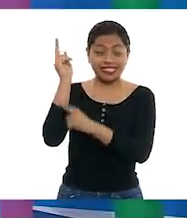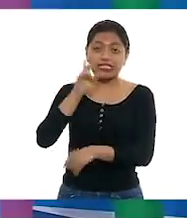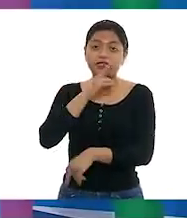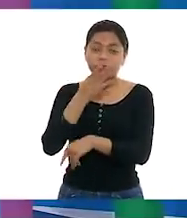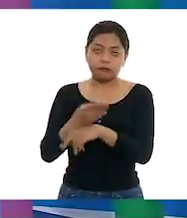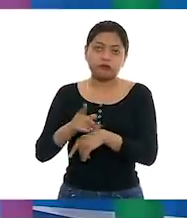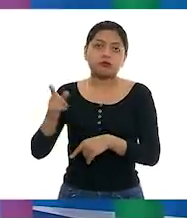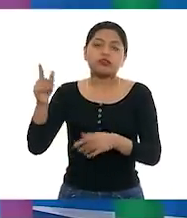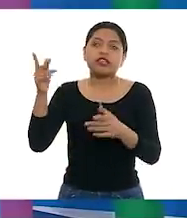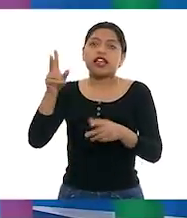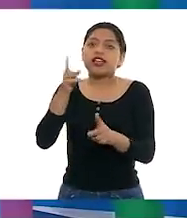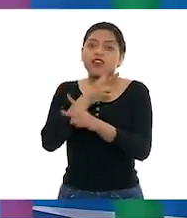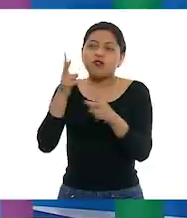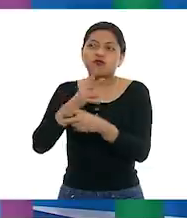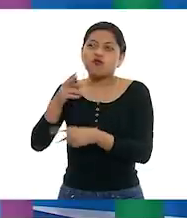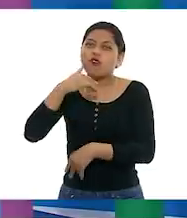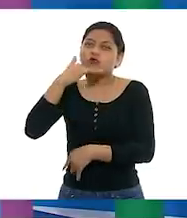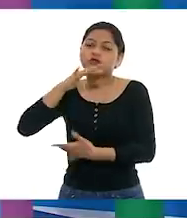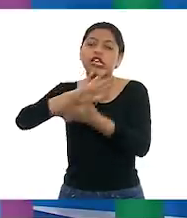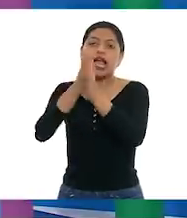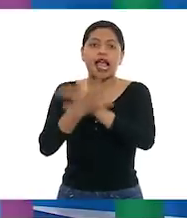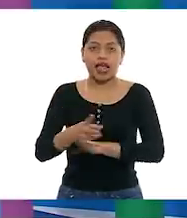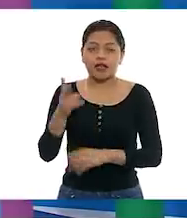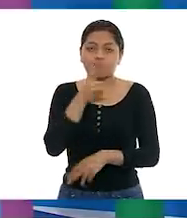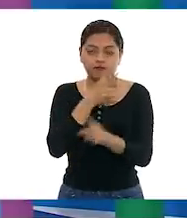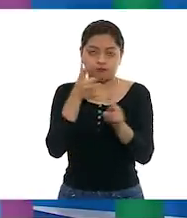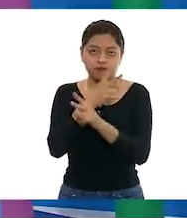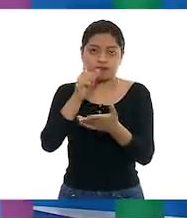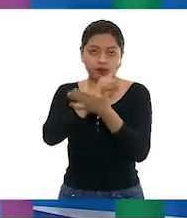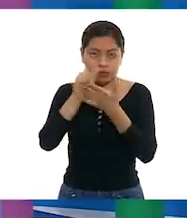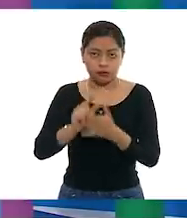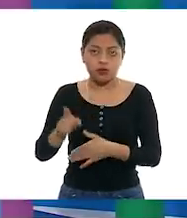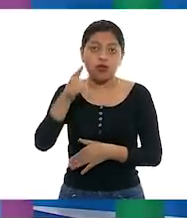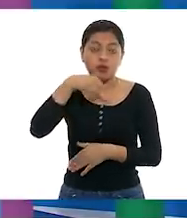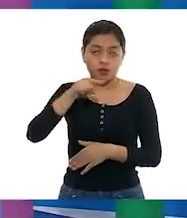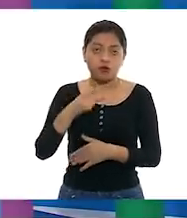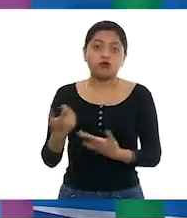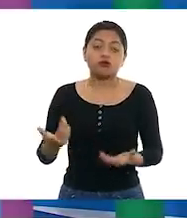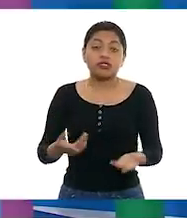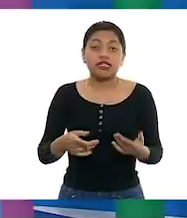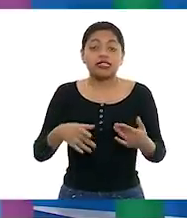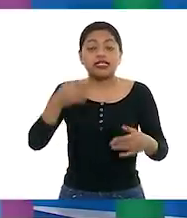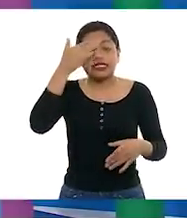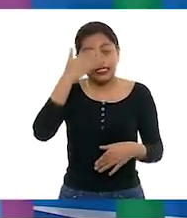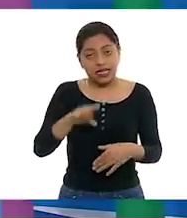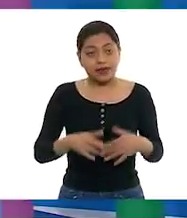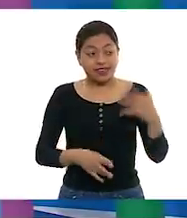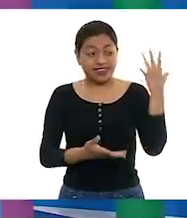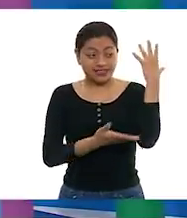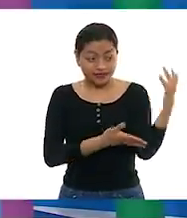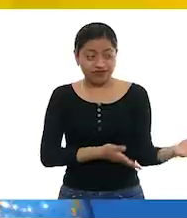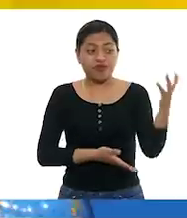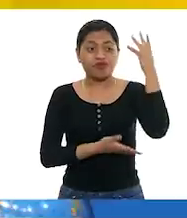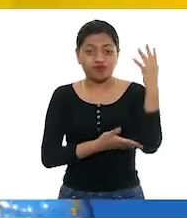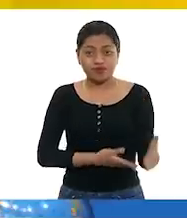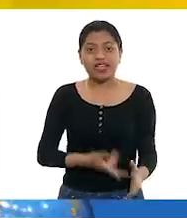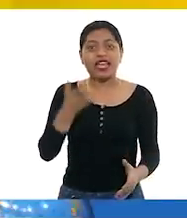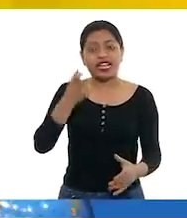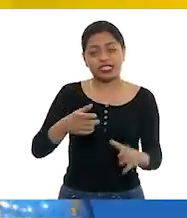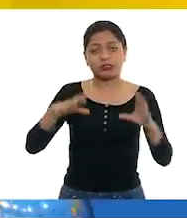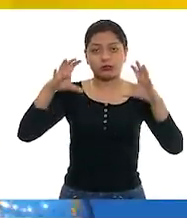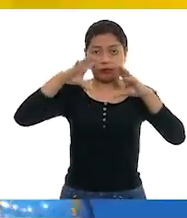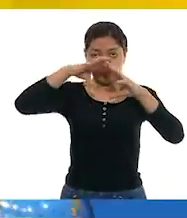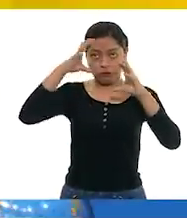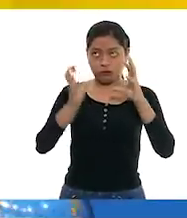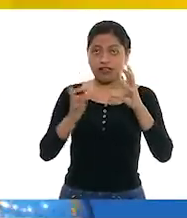nuestras acciones, lo hemos intensificado, acelerando el cambio climático, que es algo que afecta a todo el mundo. Uy,